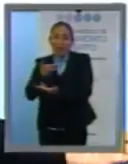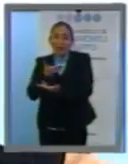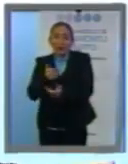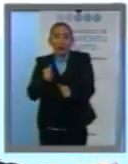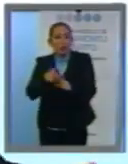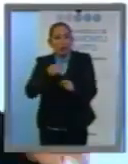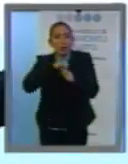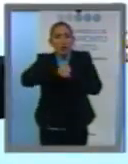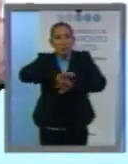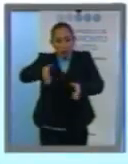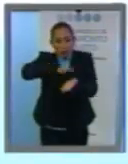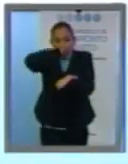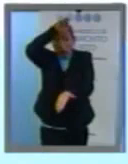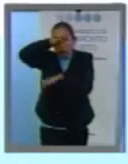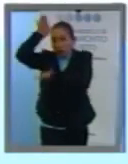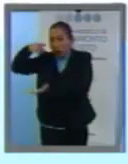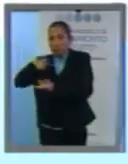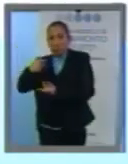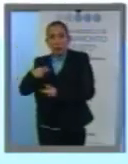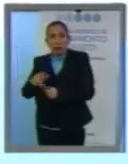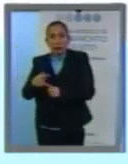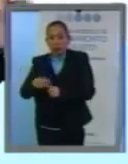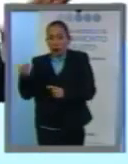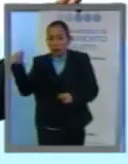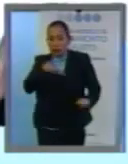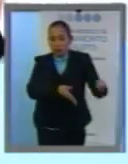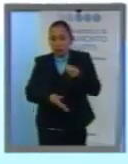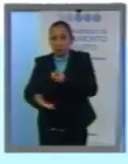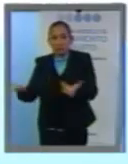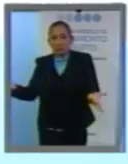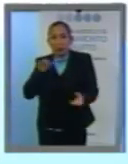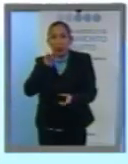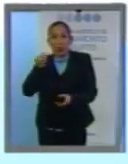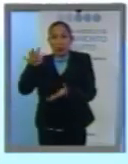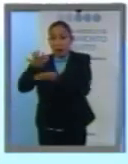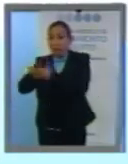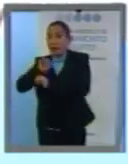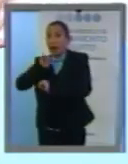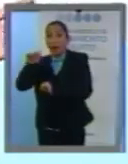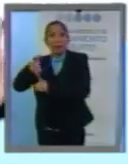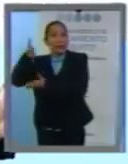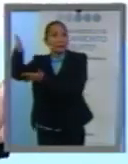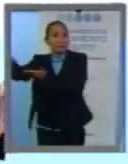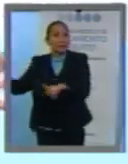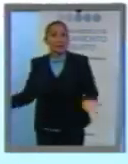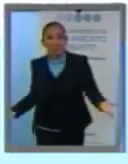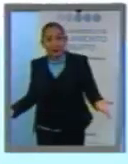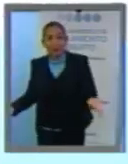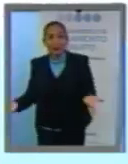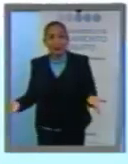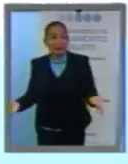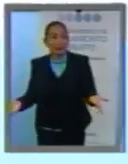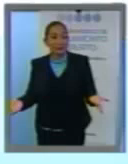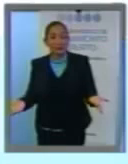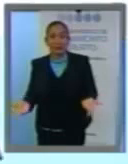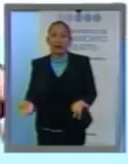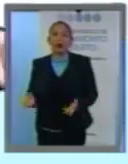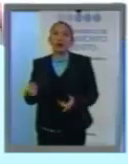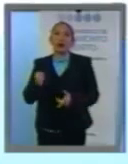revise tanta información y por lo tanto nadie la cruza y por lo tanto pues nadie está en la cárcel y nadie paga por nada, ¿no?